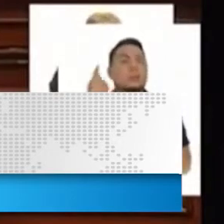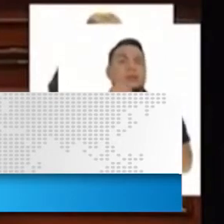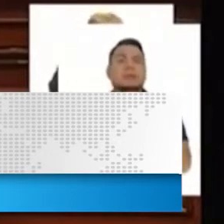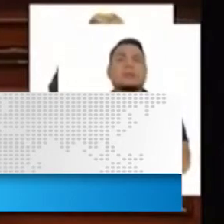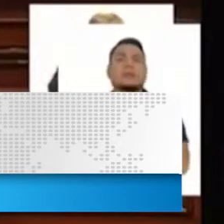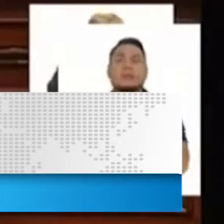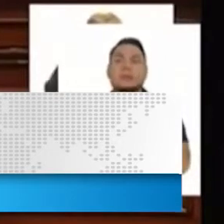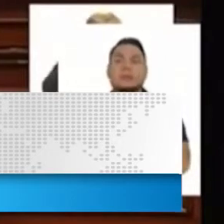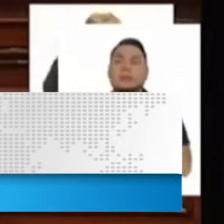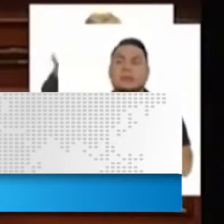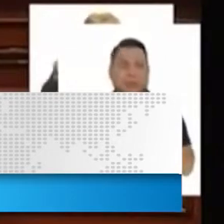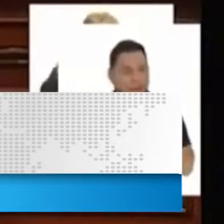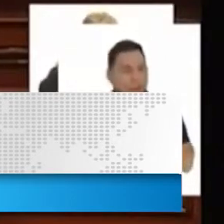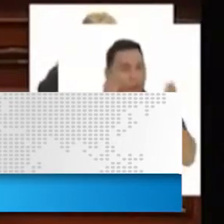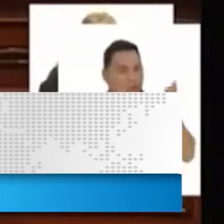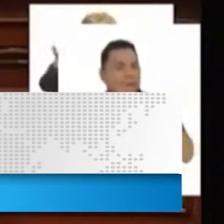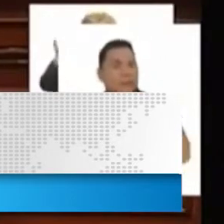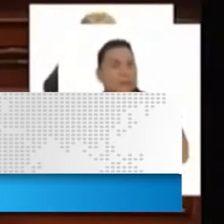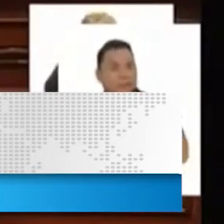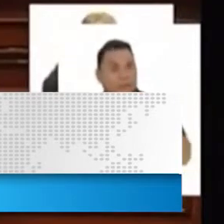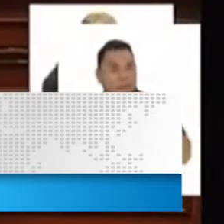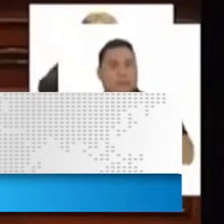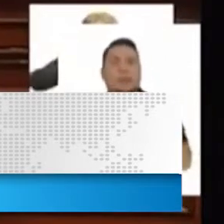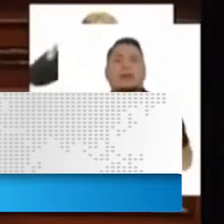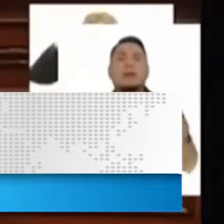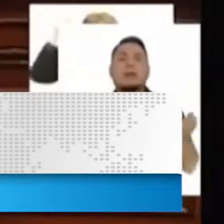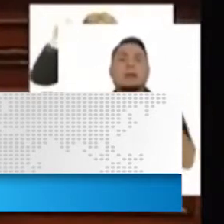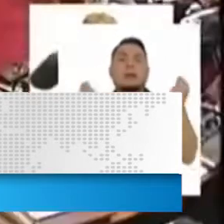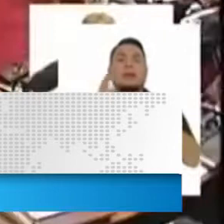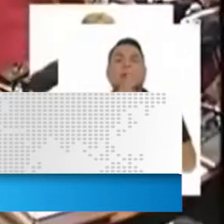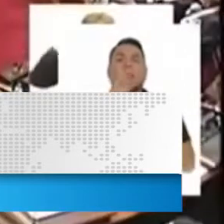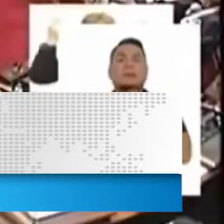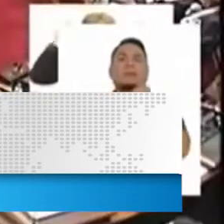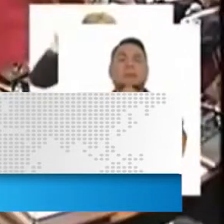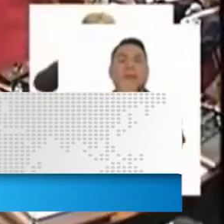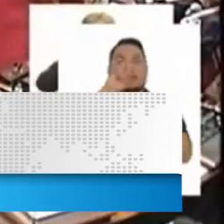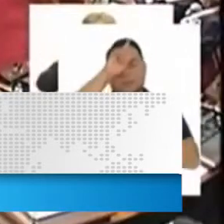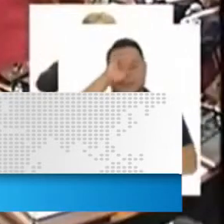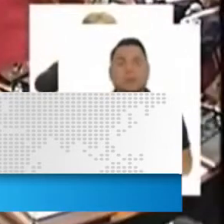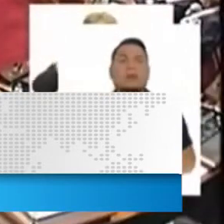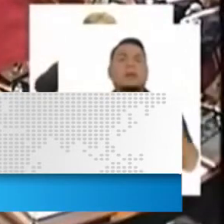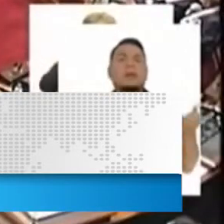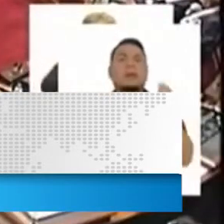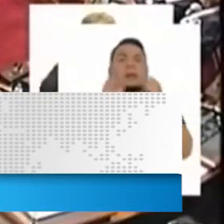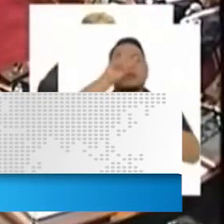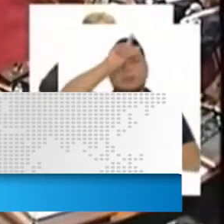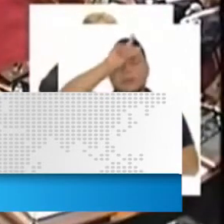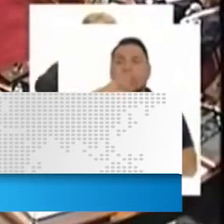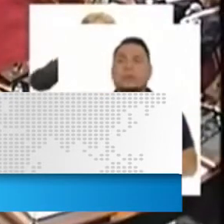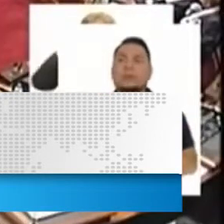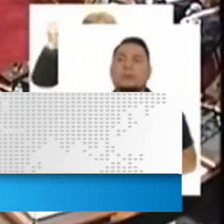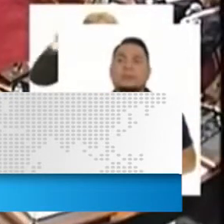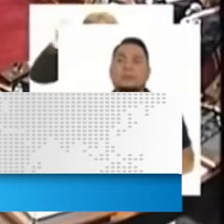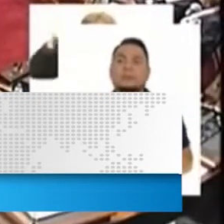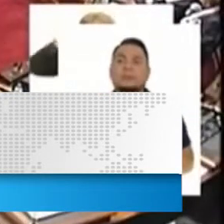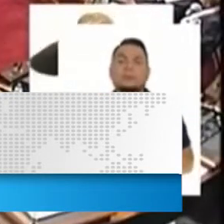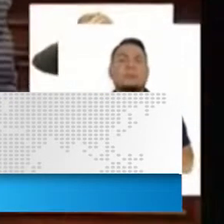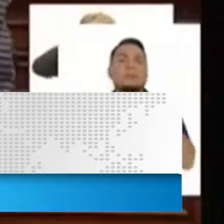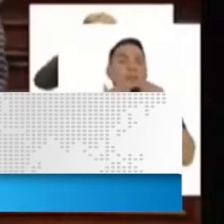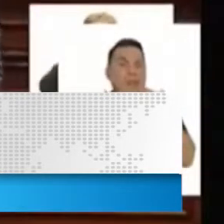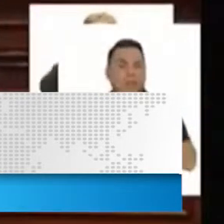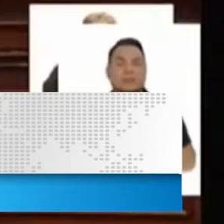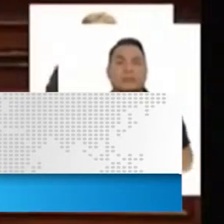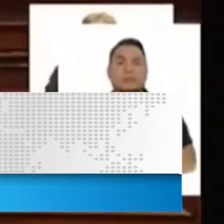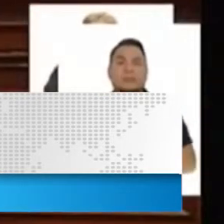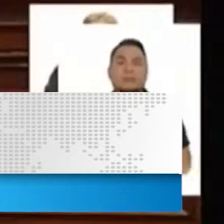Trabajar y dejar trabajar. ¡Viva el Bicentenario! ¡Viva el Perú! Muchas